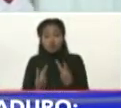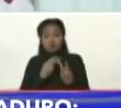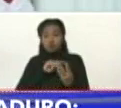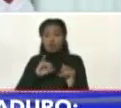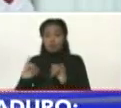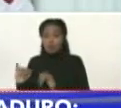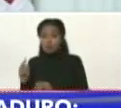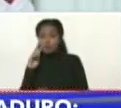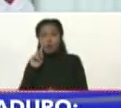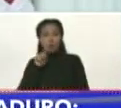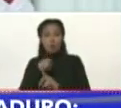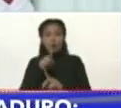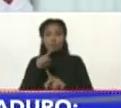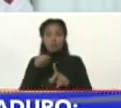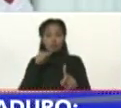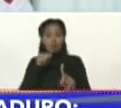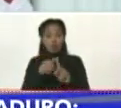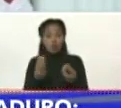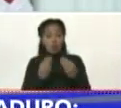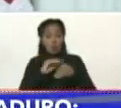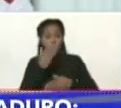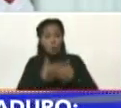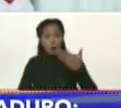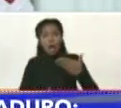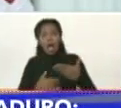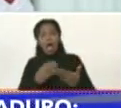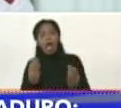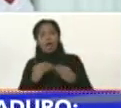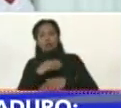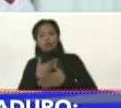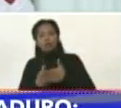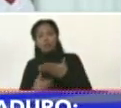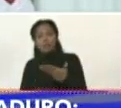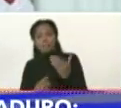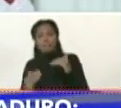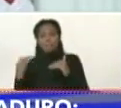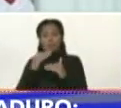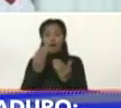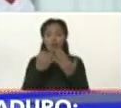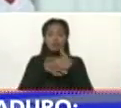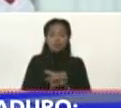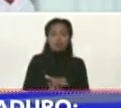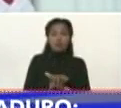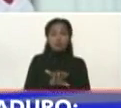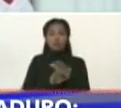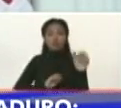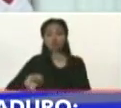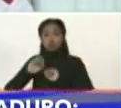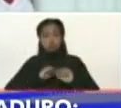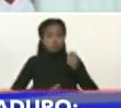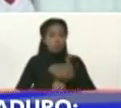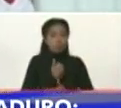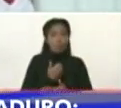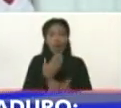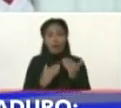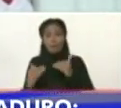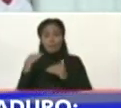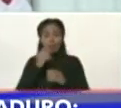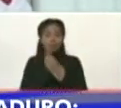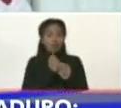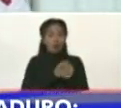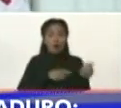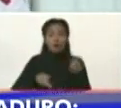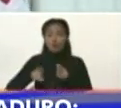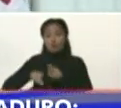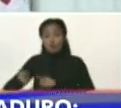ustedes están señalando en sus conclusiones. Una nueva etapa de mayor articulación, de mayor movilización, de mayor trabajo